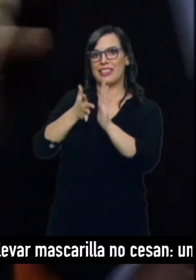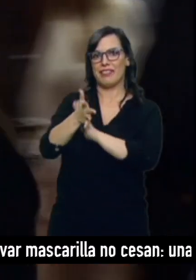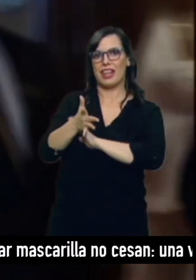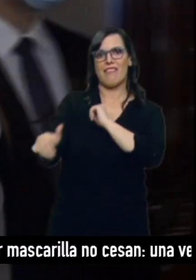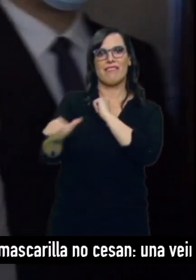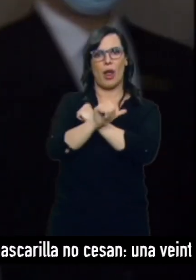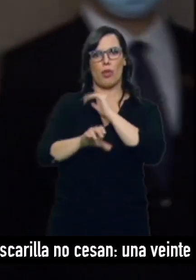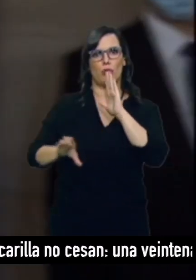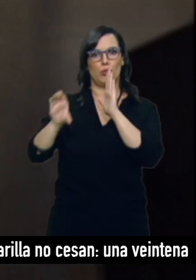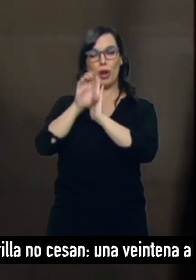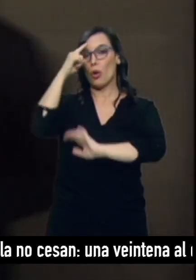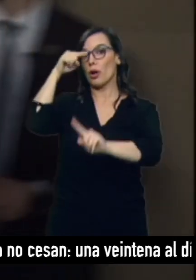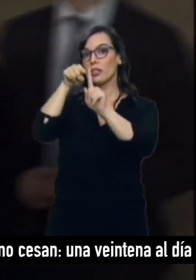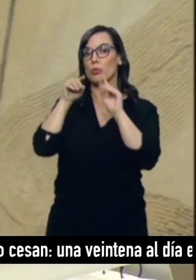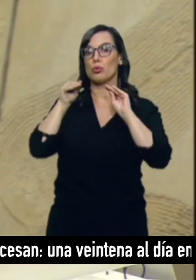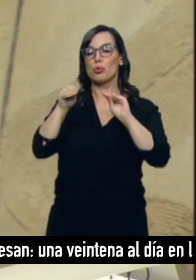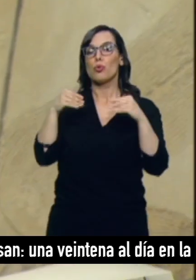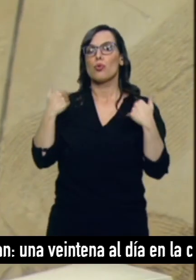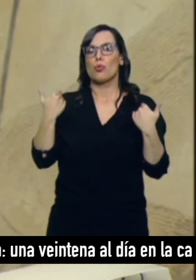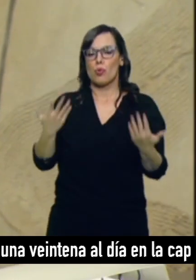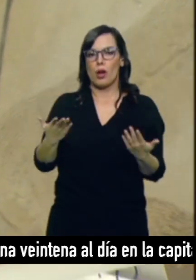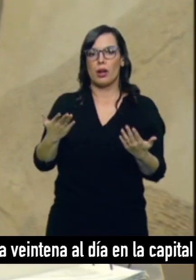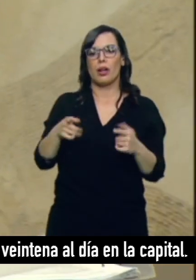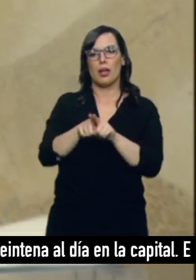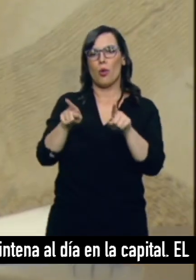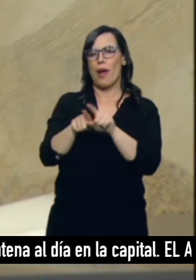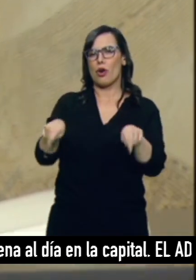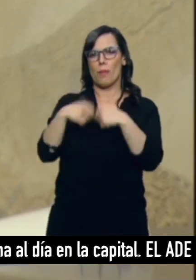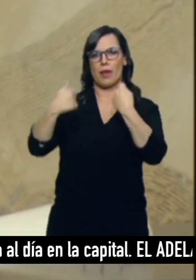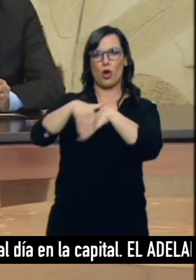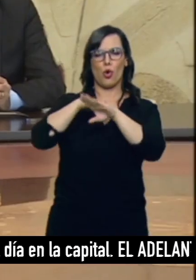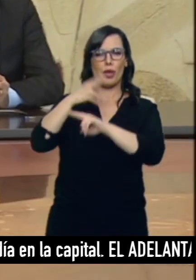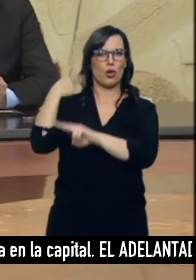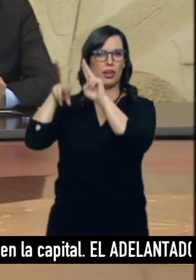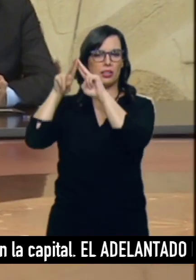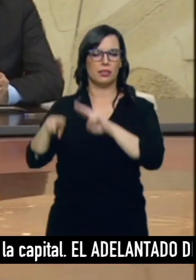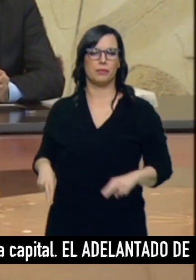constitucional que tiene como objetivo derrocar al Gobierno de la Generalitat.